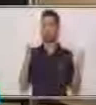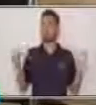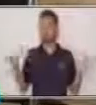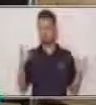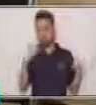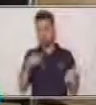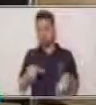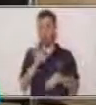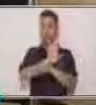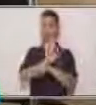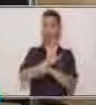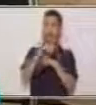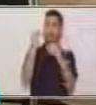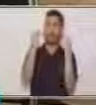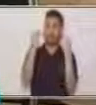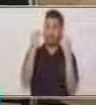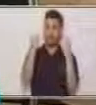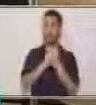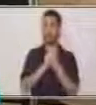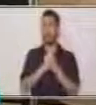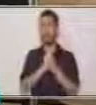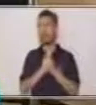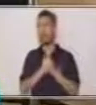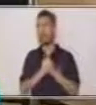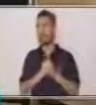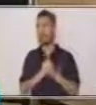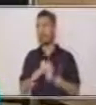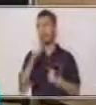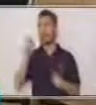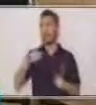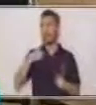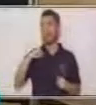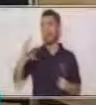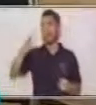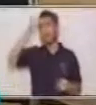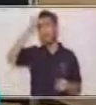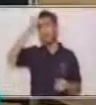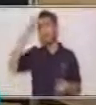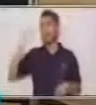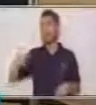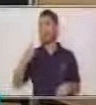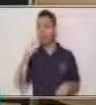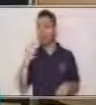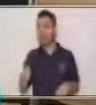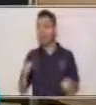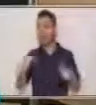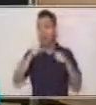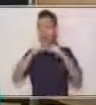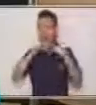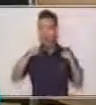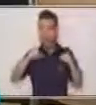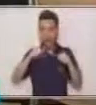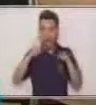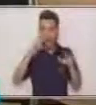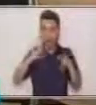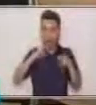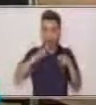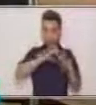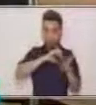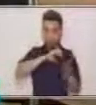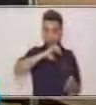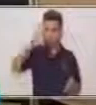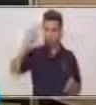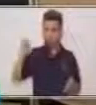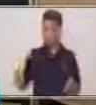verificando los programas de Aprendo en Casa, hoy entonces aprendimos a calcular el área de un perímetro, a